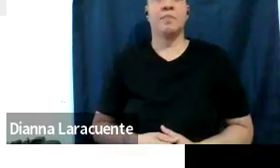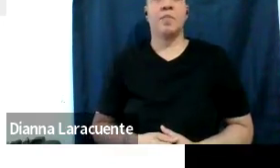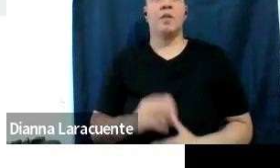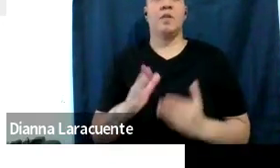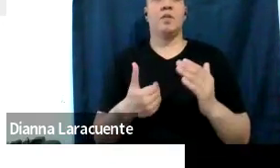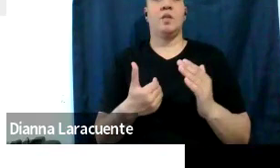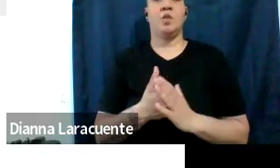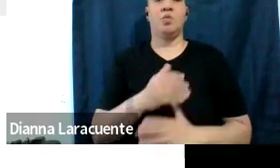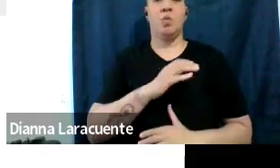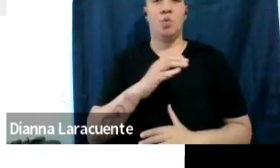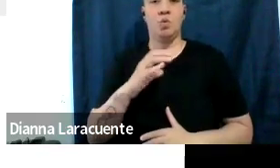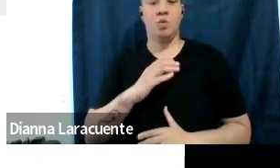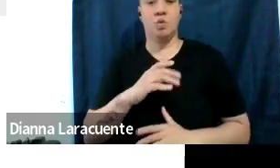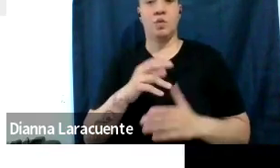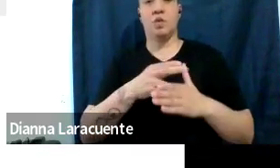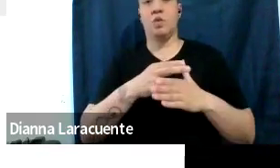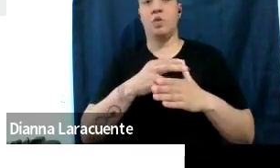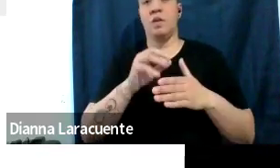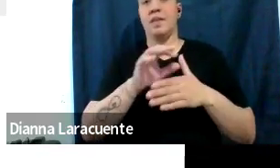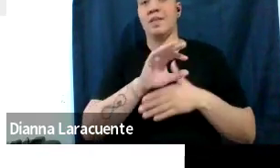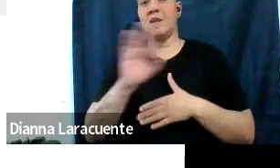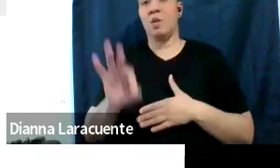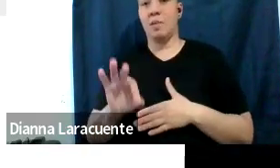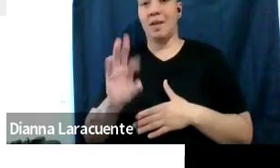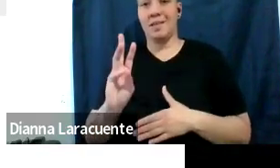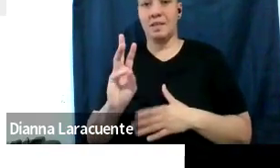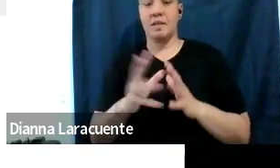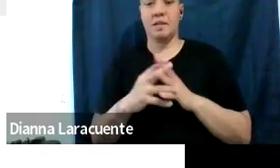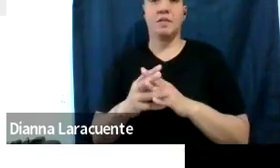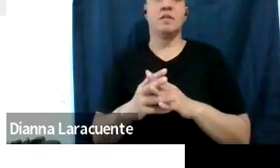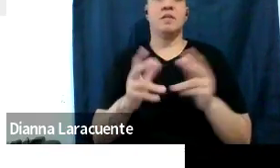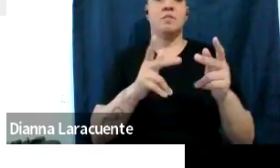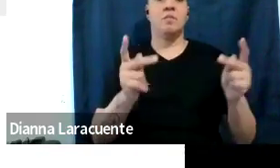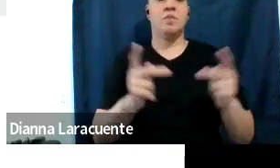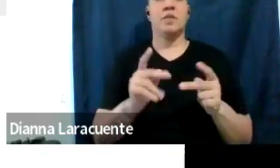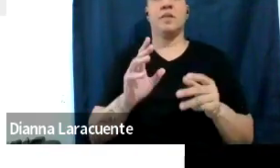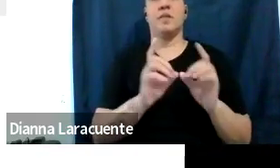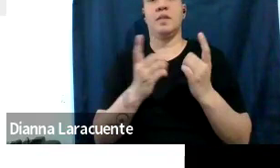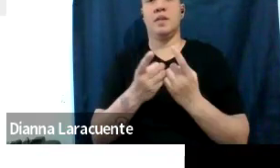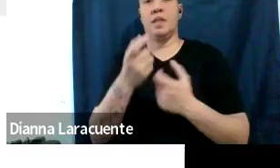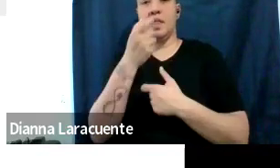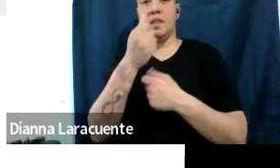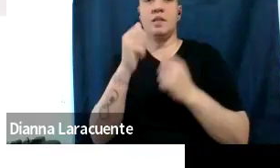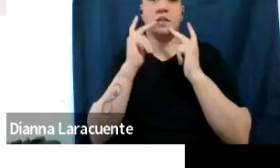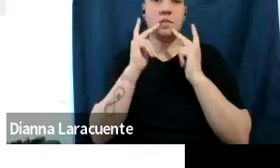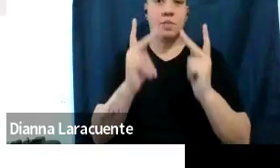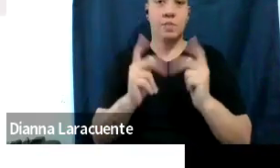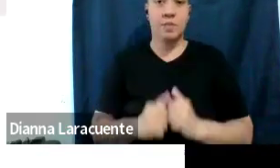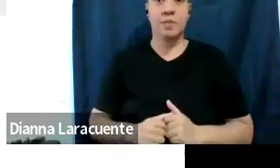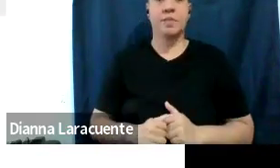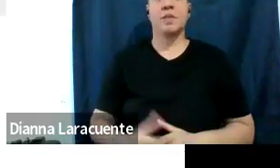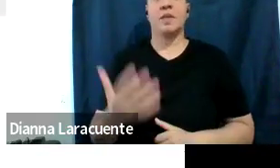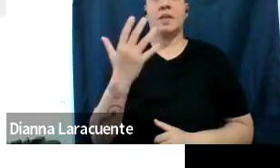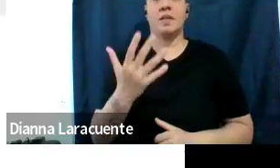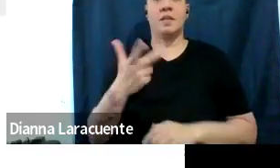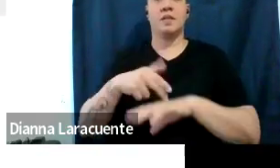se nombraban 6 americanos para ocupar 6 departamentos en que se manejan los intereses públicos y a 5